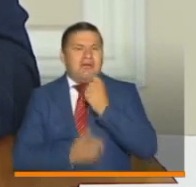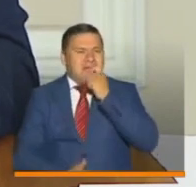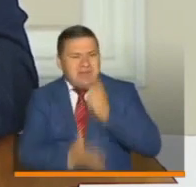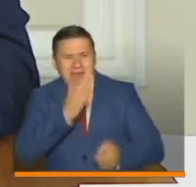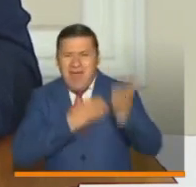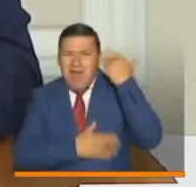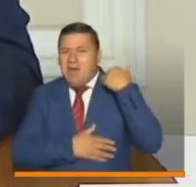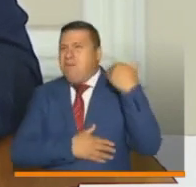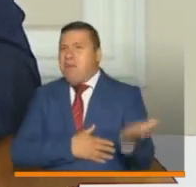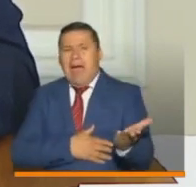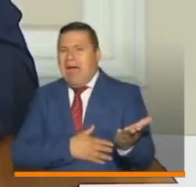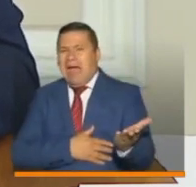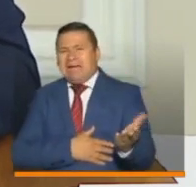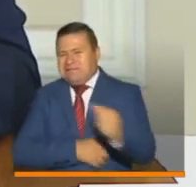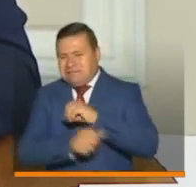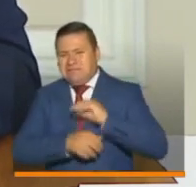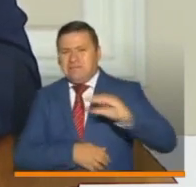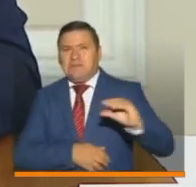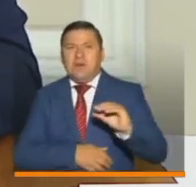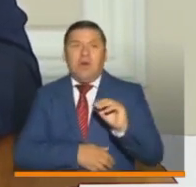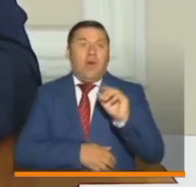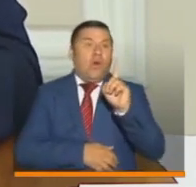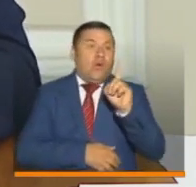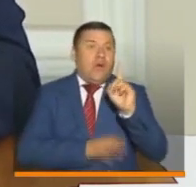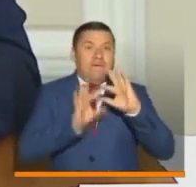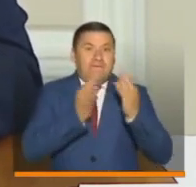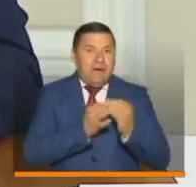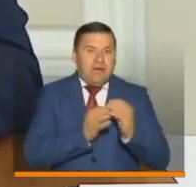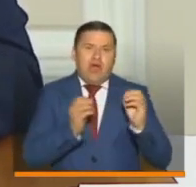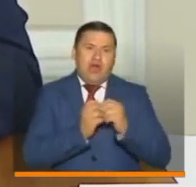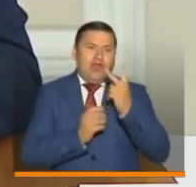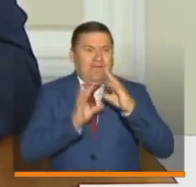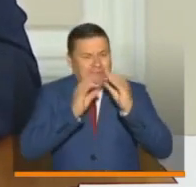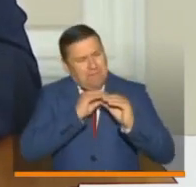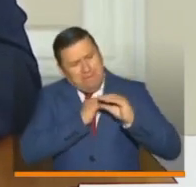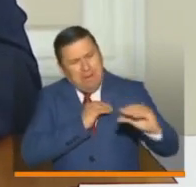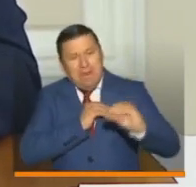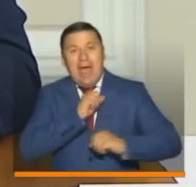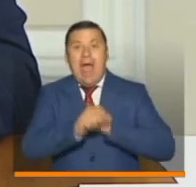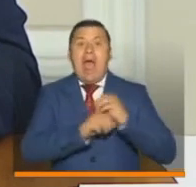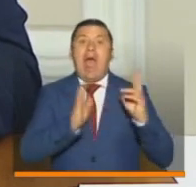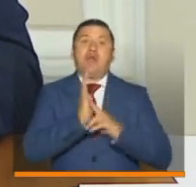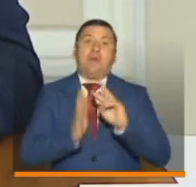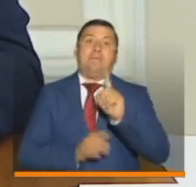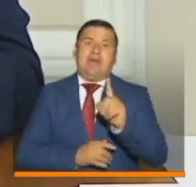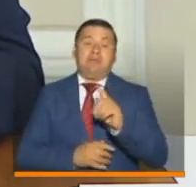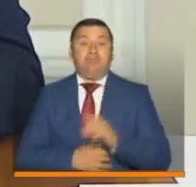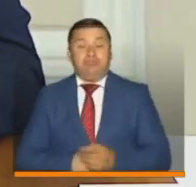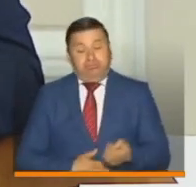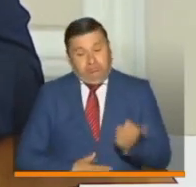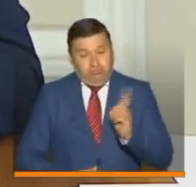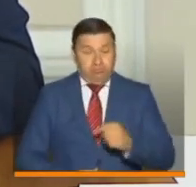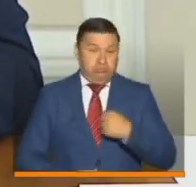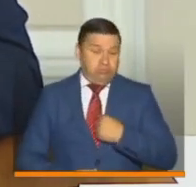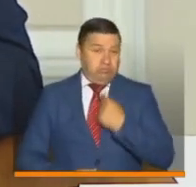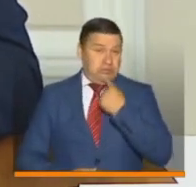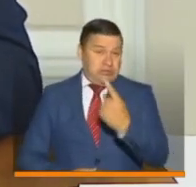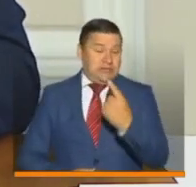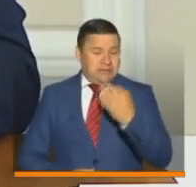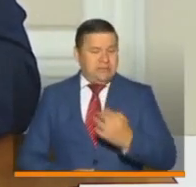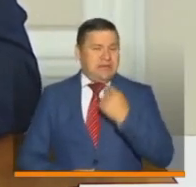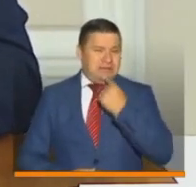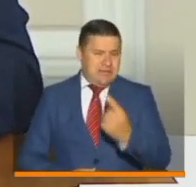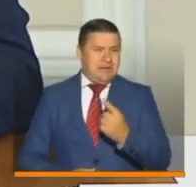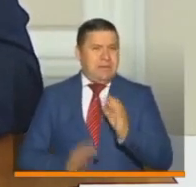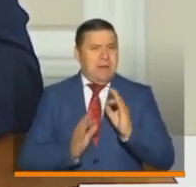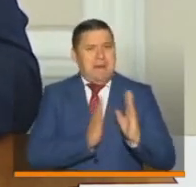IVA extendiéndose de 1 a 2 millones de familias para la vigencia del año 2021. Y también, como lo hemos dicho,